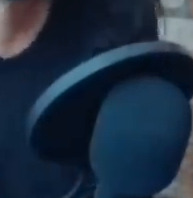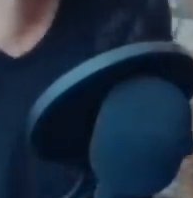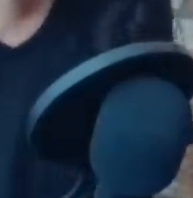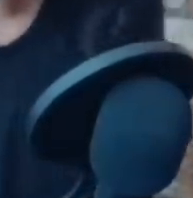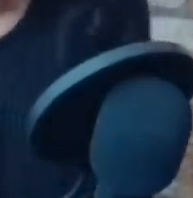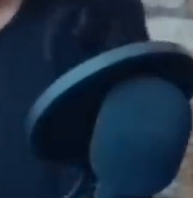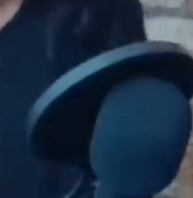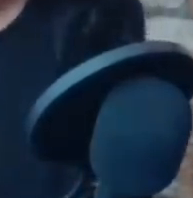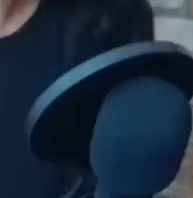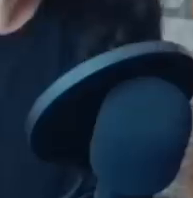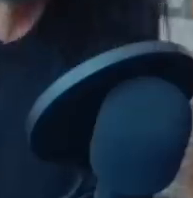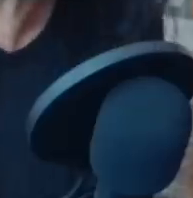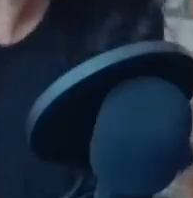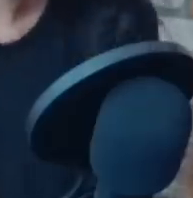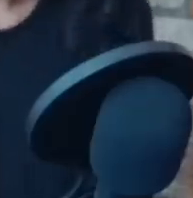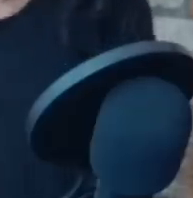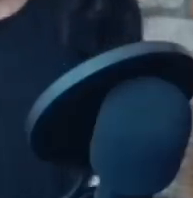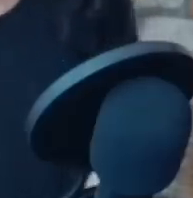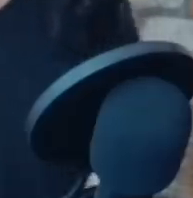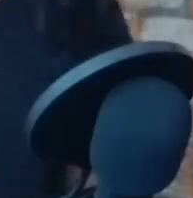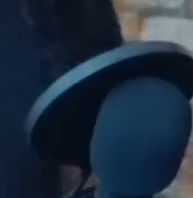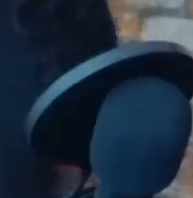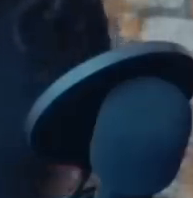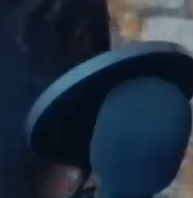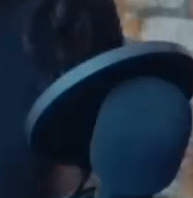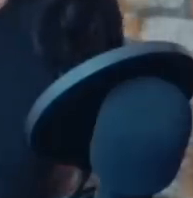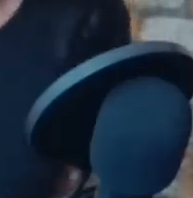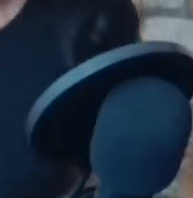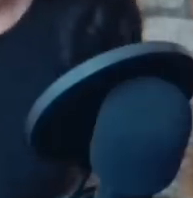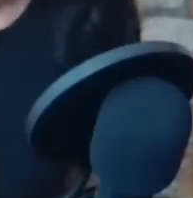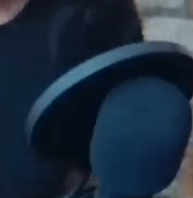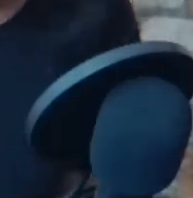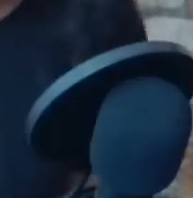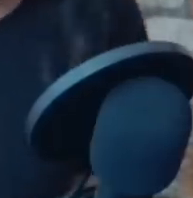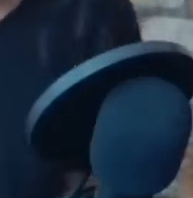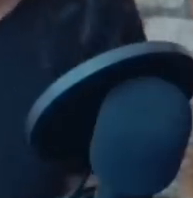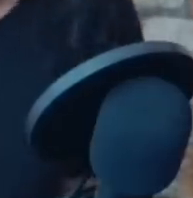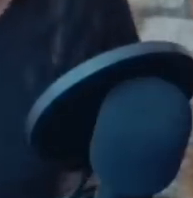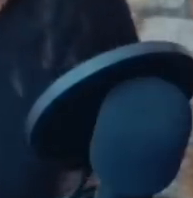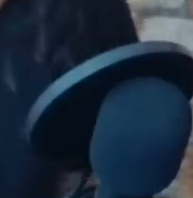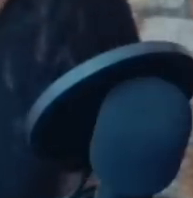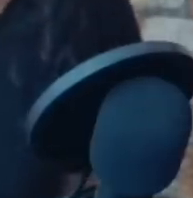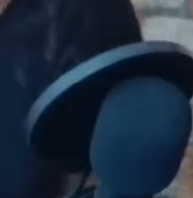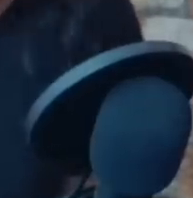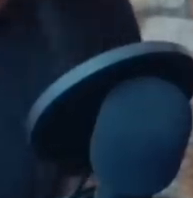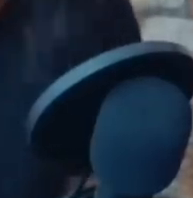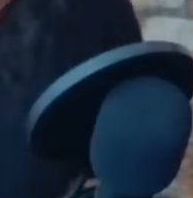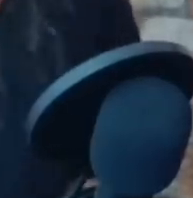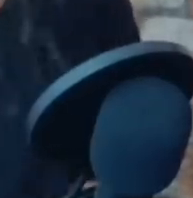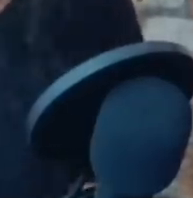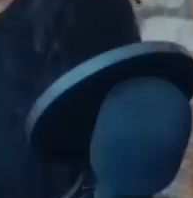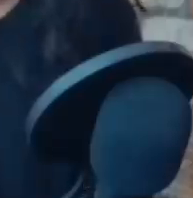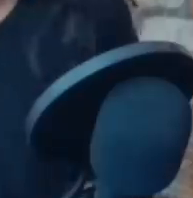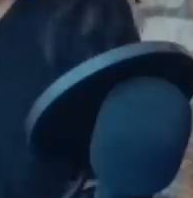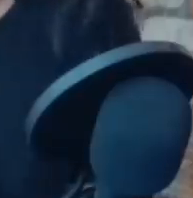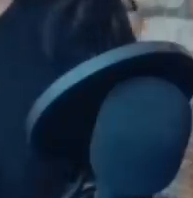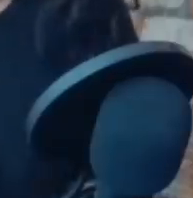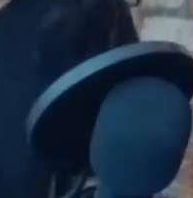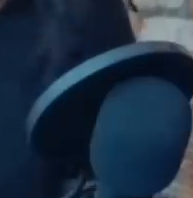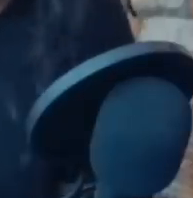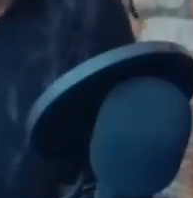de China a shing Pink le dijo Oye compa para empezar estás despierto Ah chido